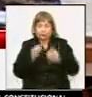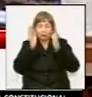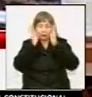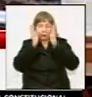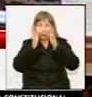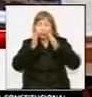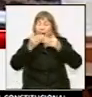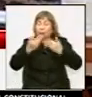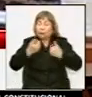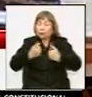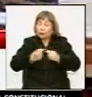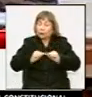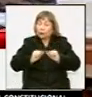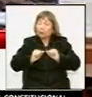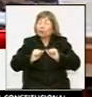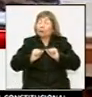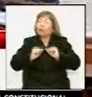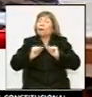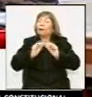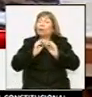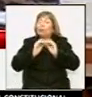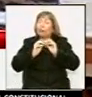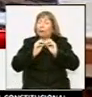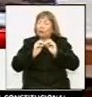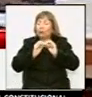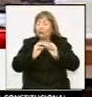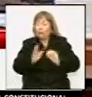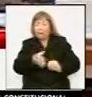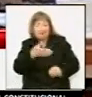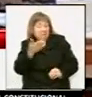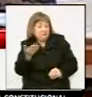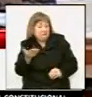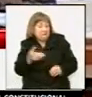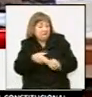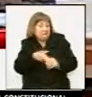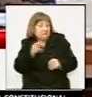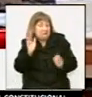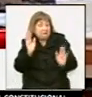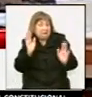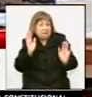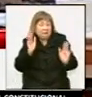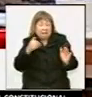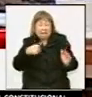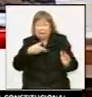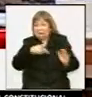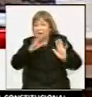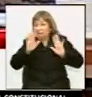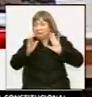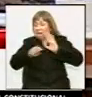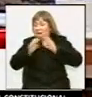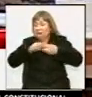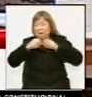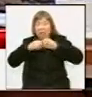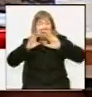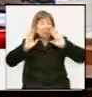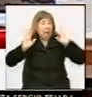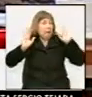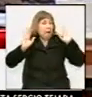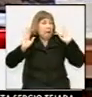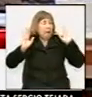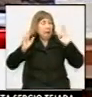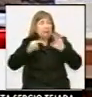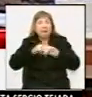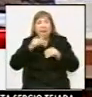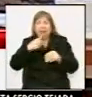y trato de resolver. Y si hay que sacar a alguien, no he tenido ningún problema en hacerlo. Y así he